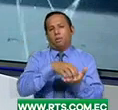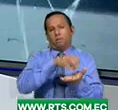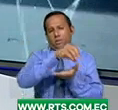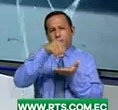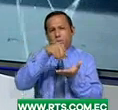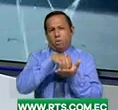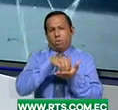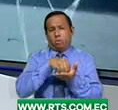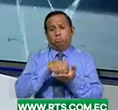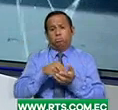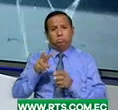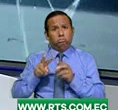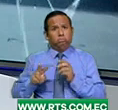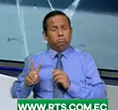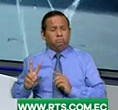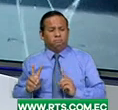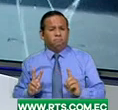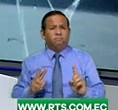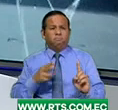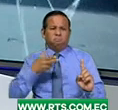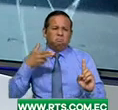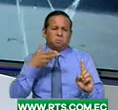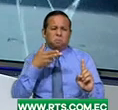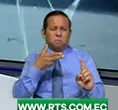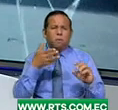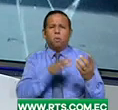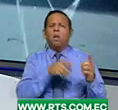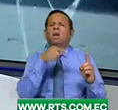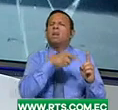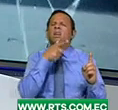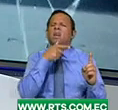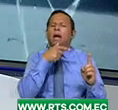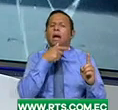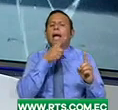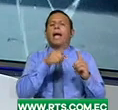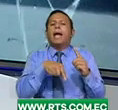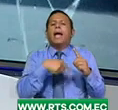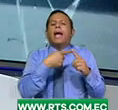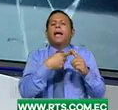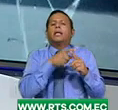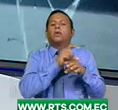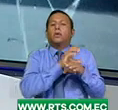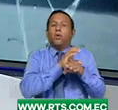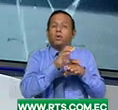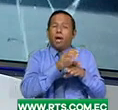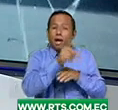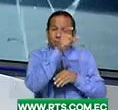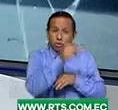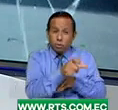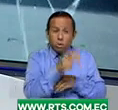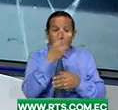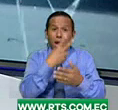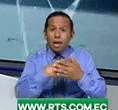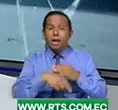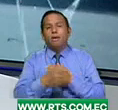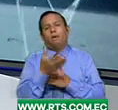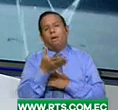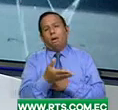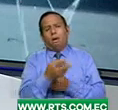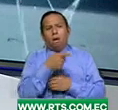un ciudadano quien era hijo de un ex concejal de esa ciudad, quien también fue asesinado en el